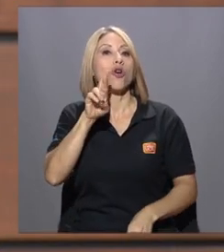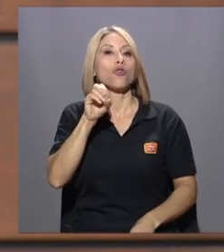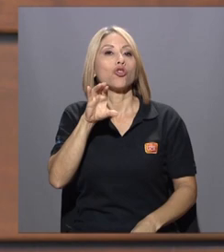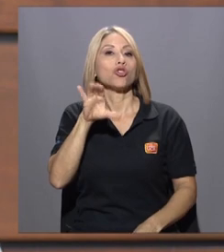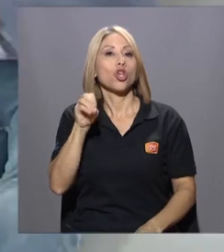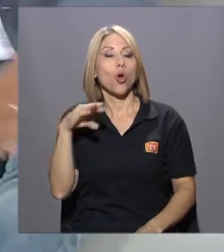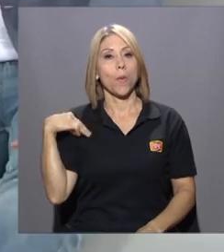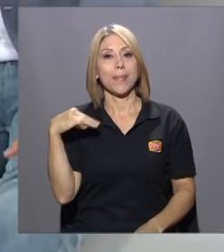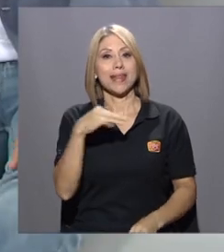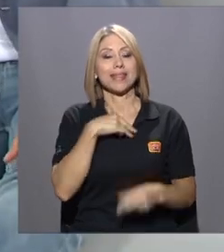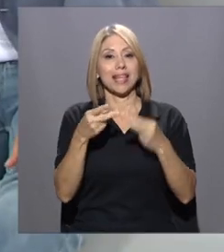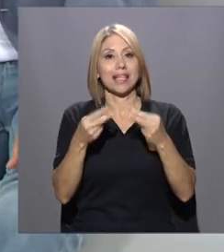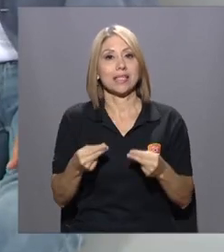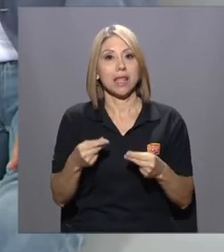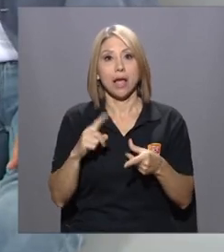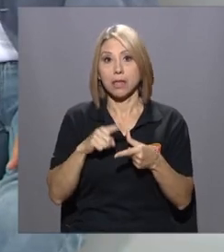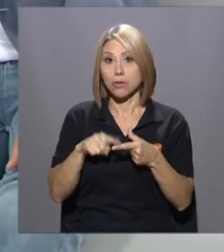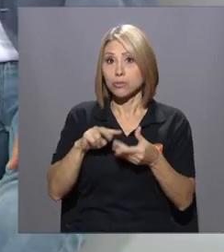equivocados?